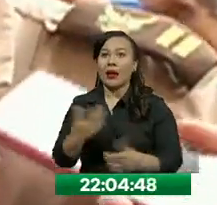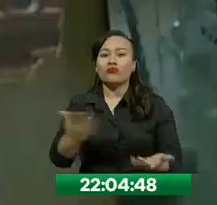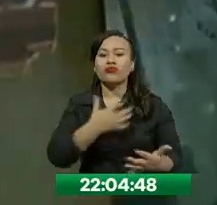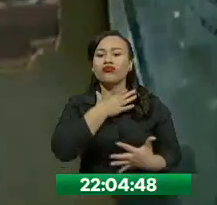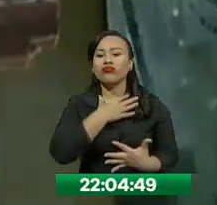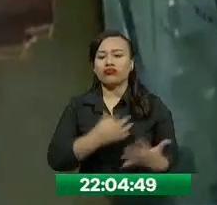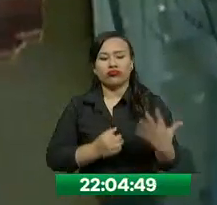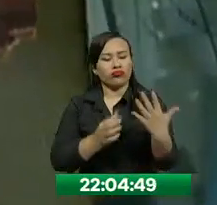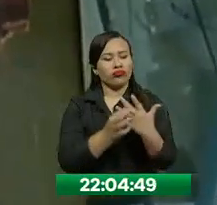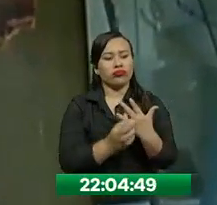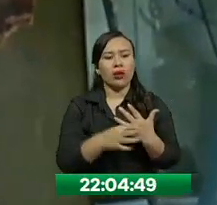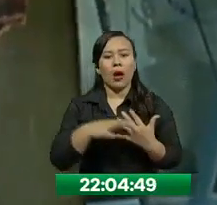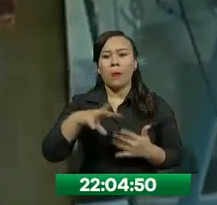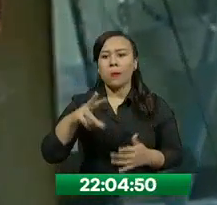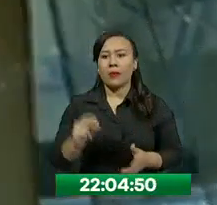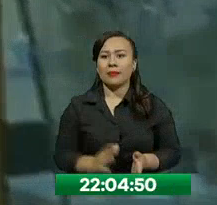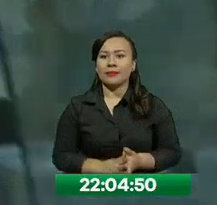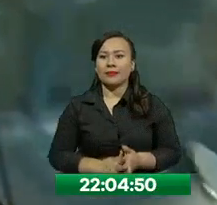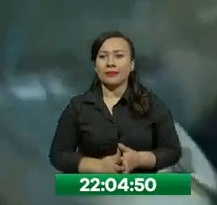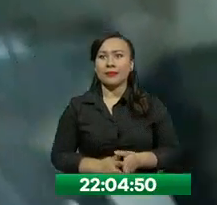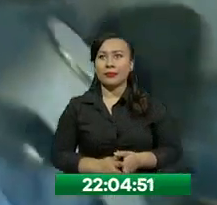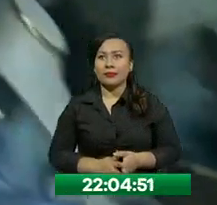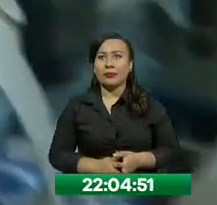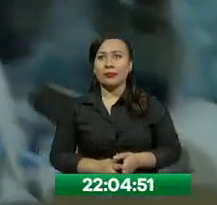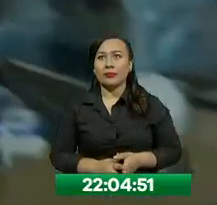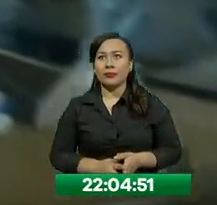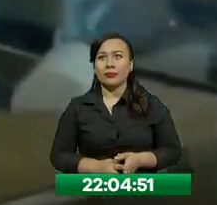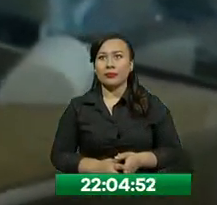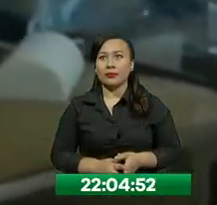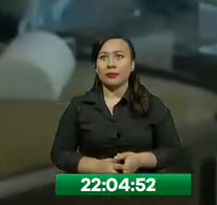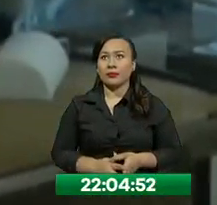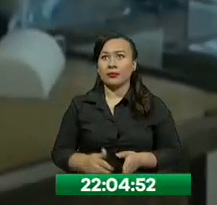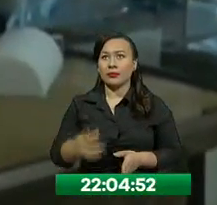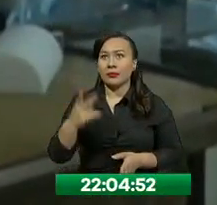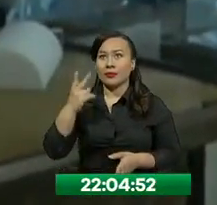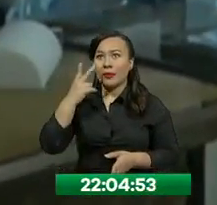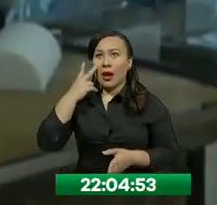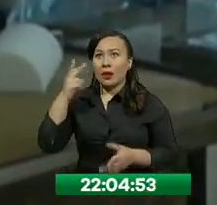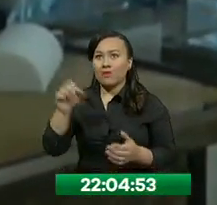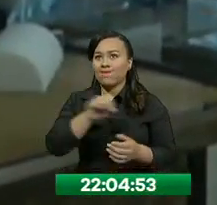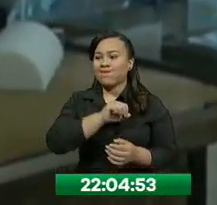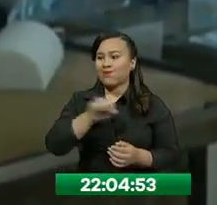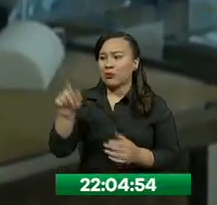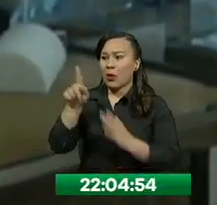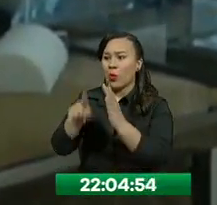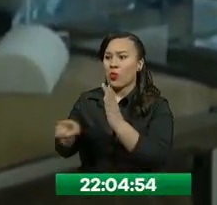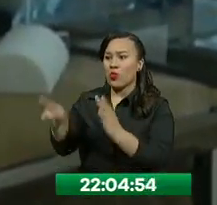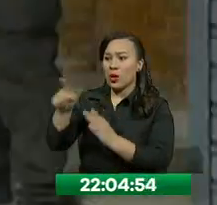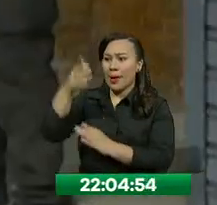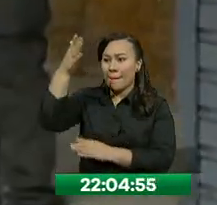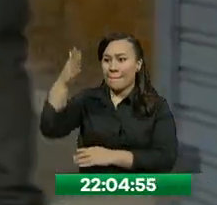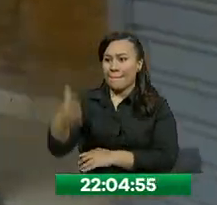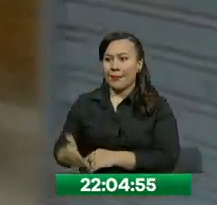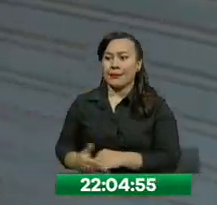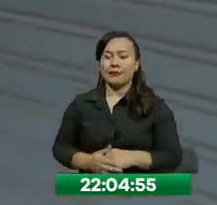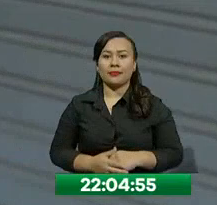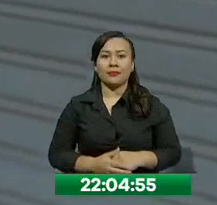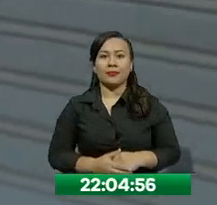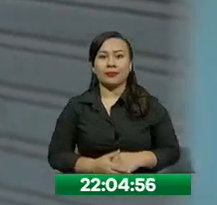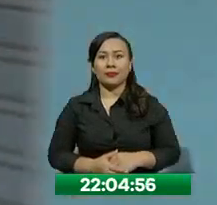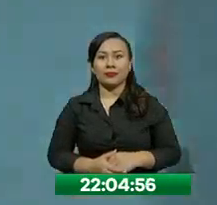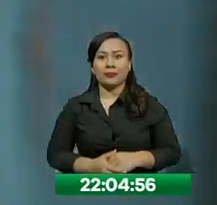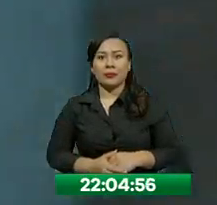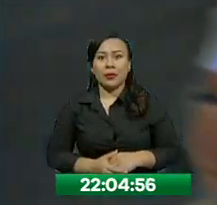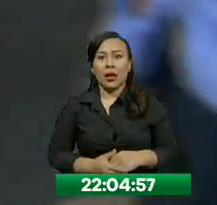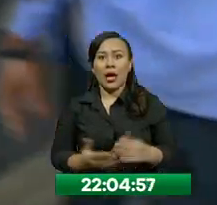joyería, pues obviamente rompen la pared con algún medio contundente y producto de esto dan hacia el otro lado. Aparentemente no